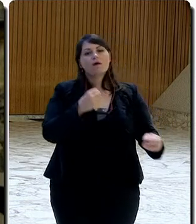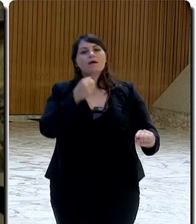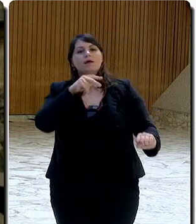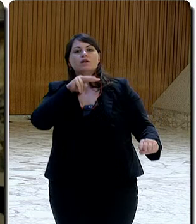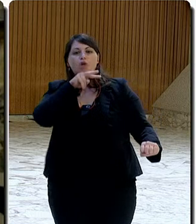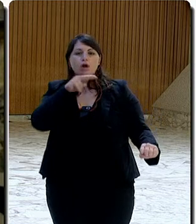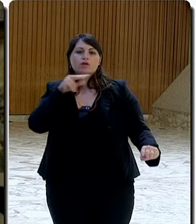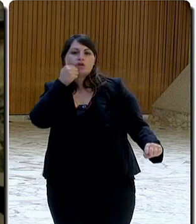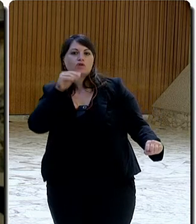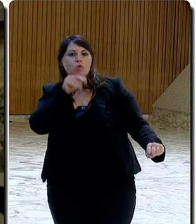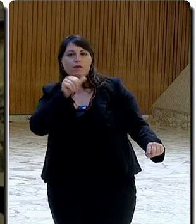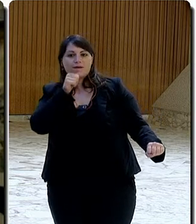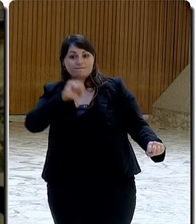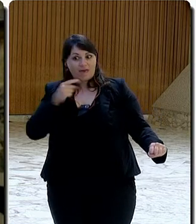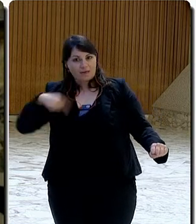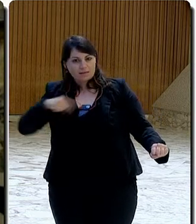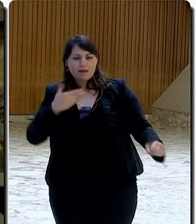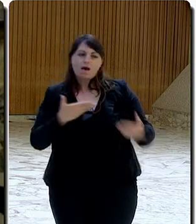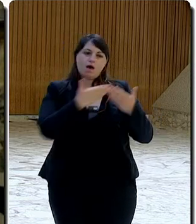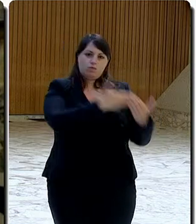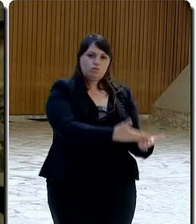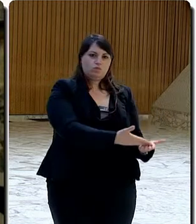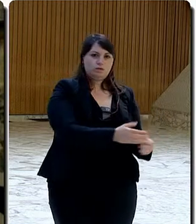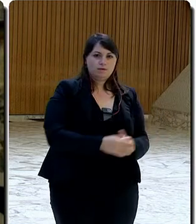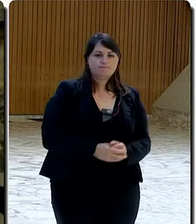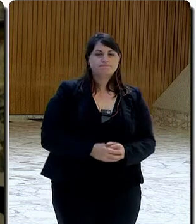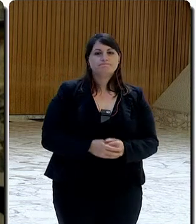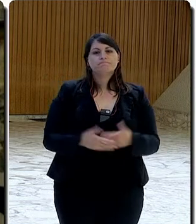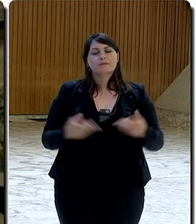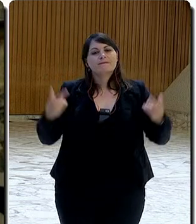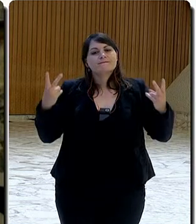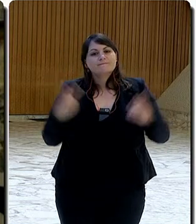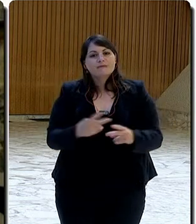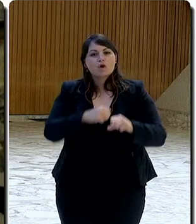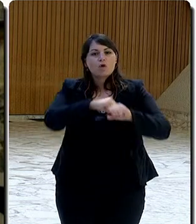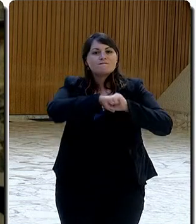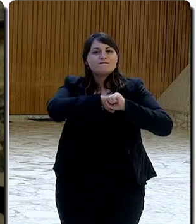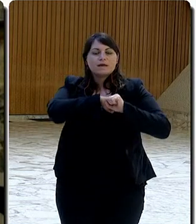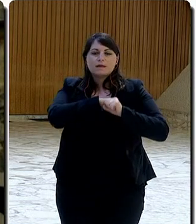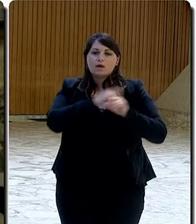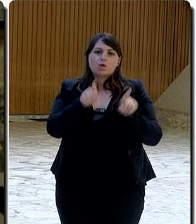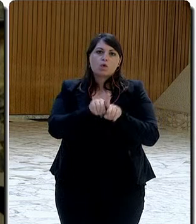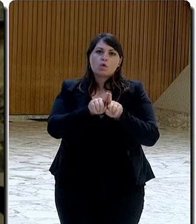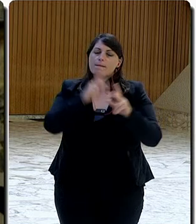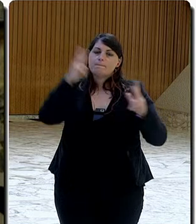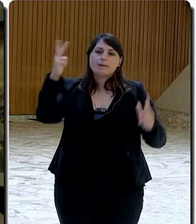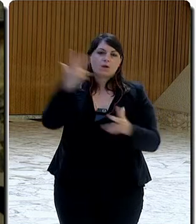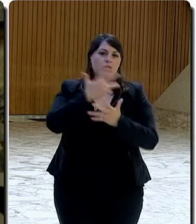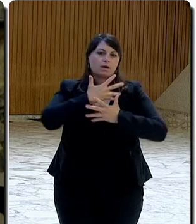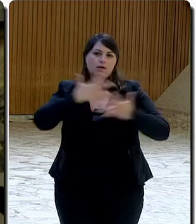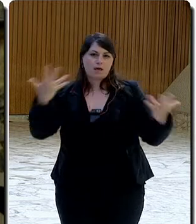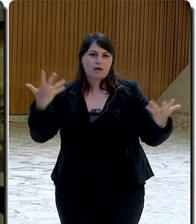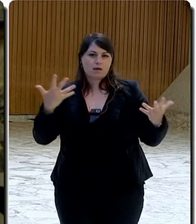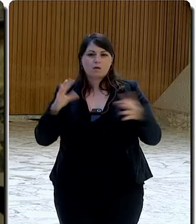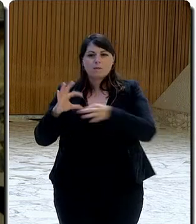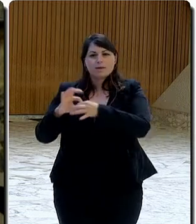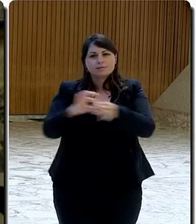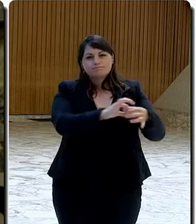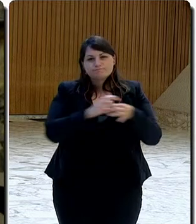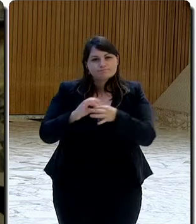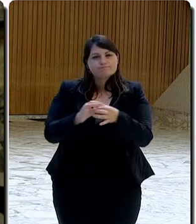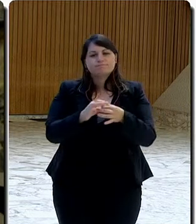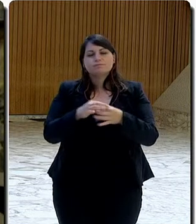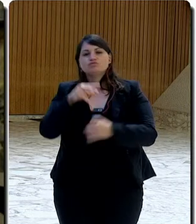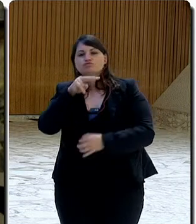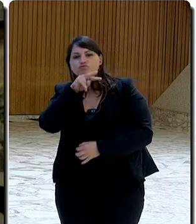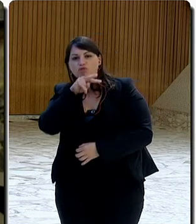un secreto de amor entre padres, hijos y abuelos. Es un ámbito en el que Dios teje hermosas